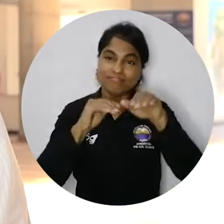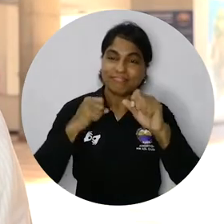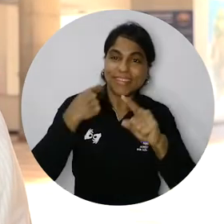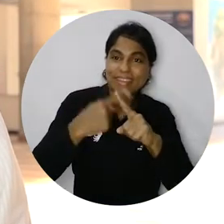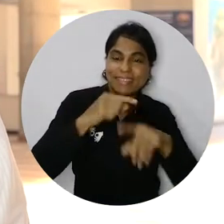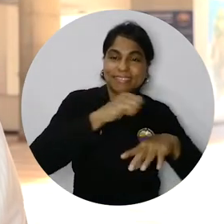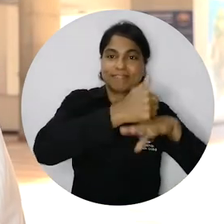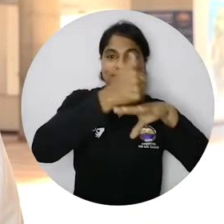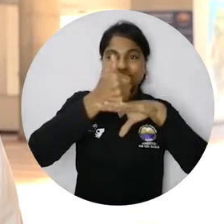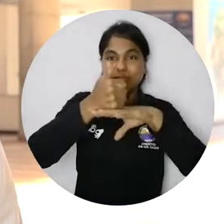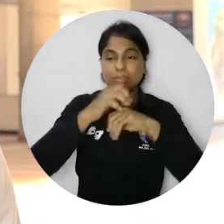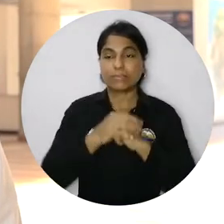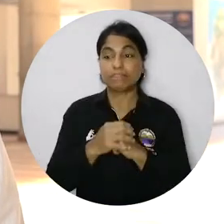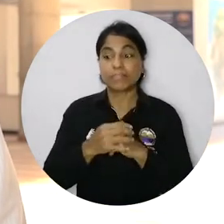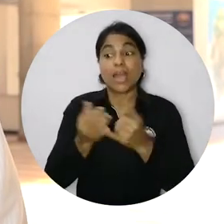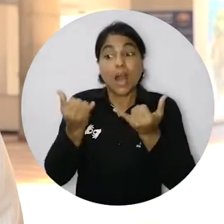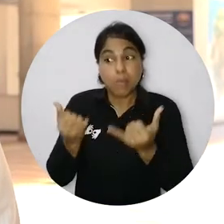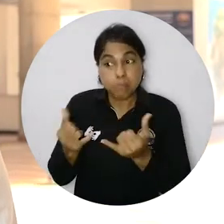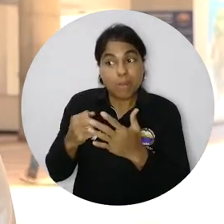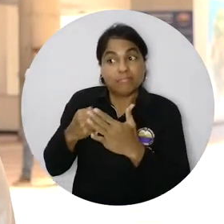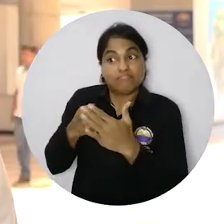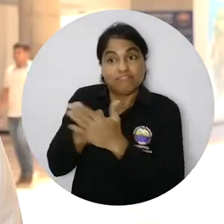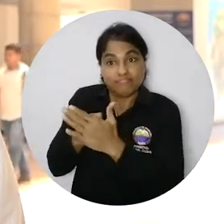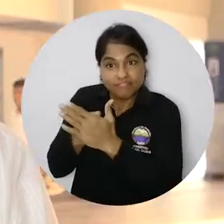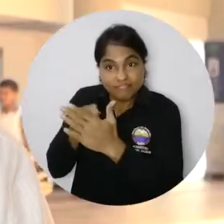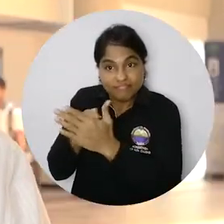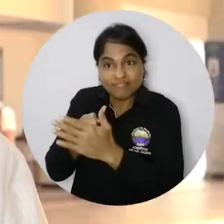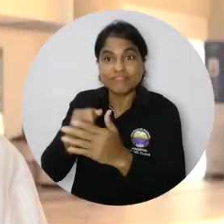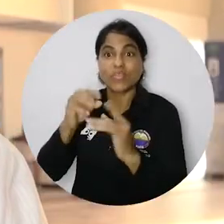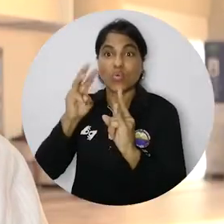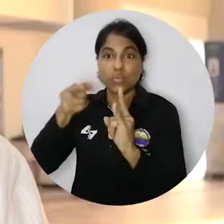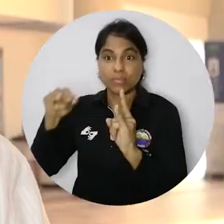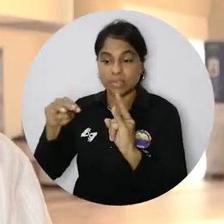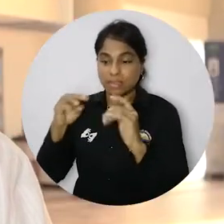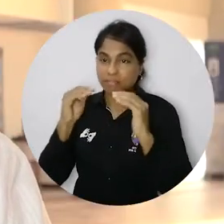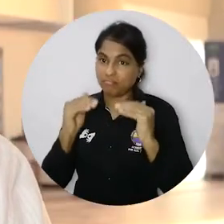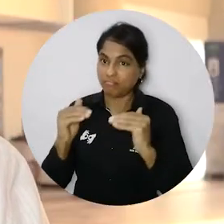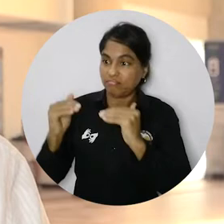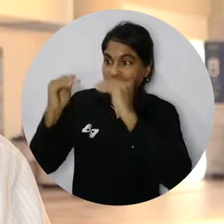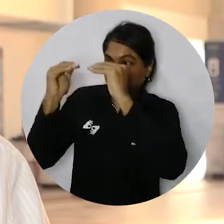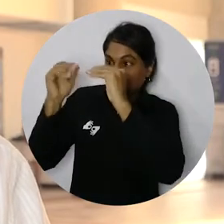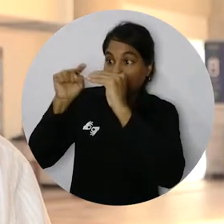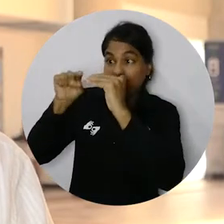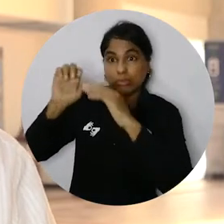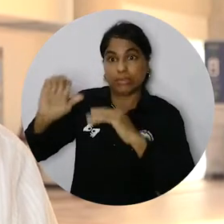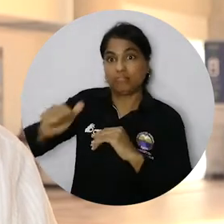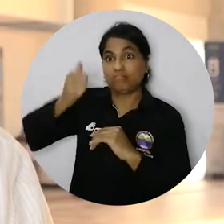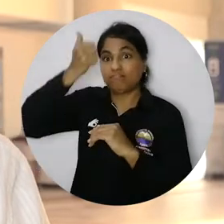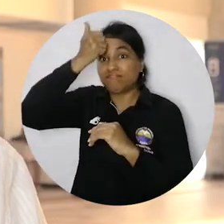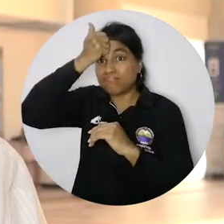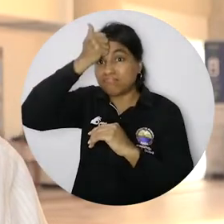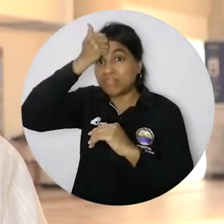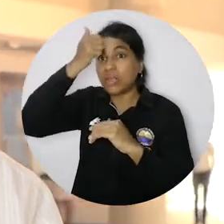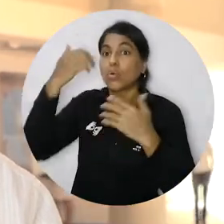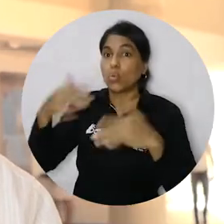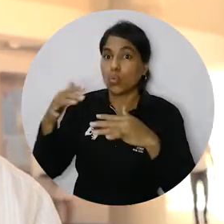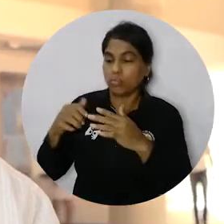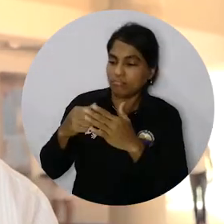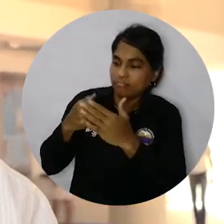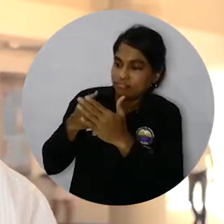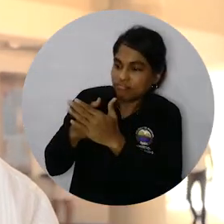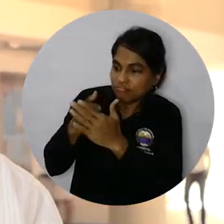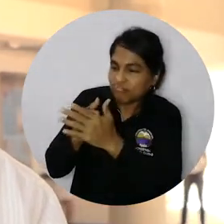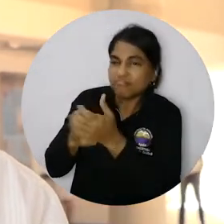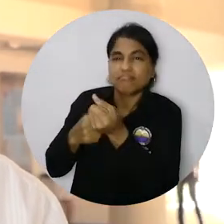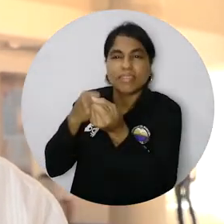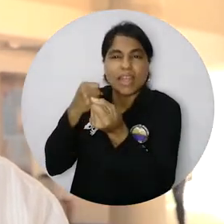dispuestos a seguir luchando por la universidad, desde esta instancia que es el Consejo Superior, que es la máxima instancia de la